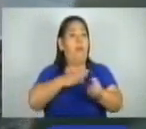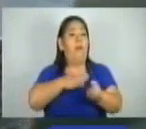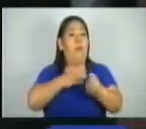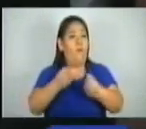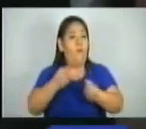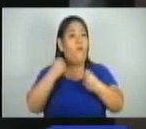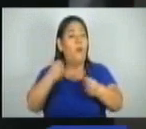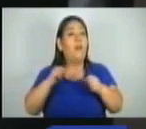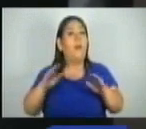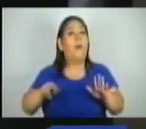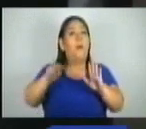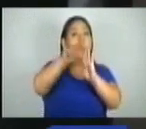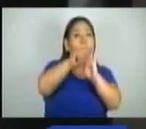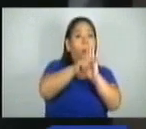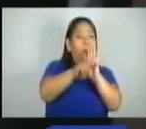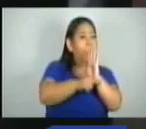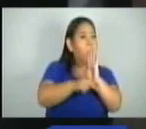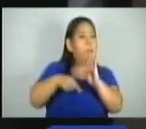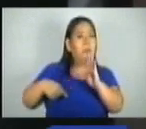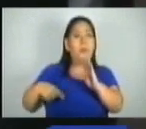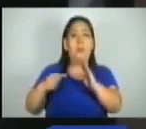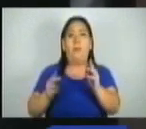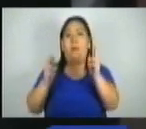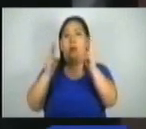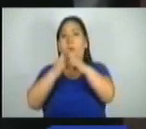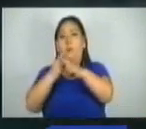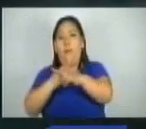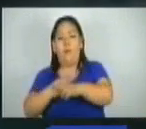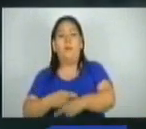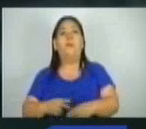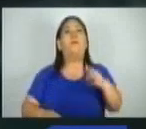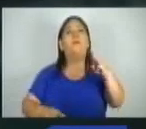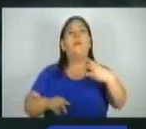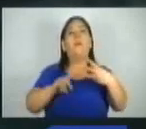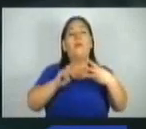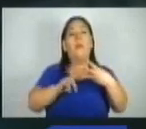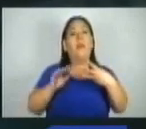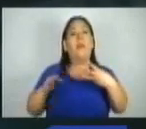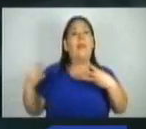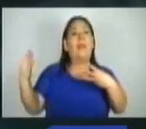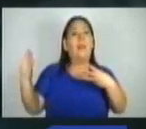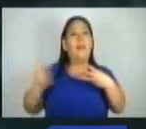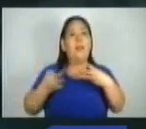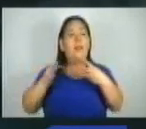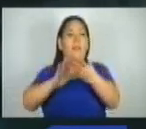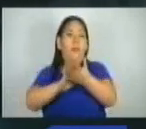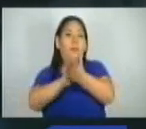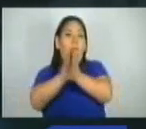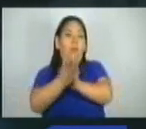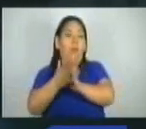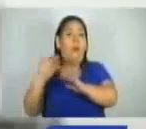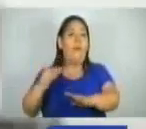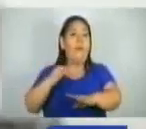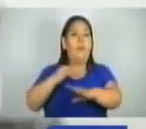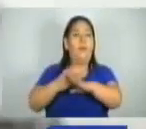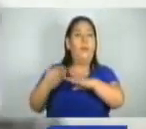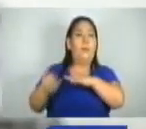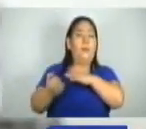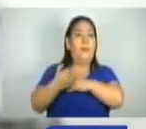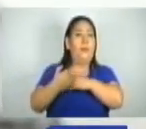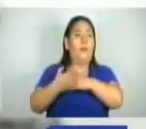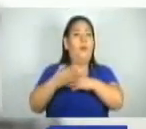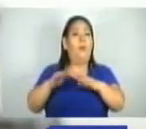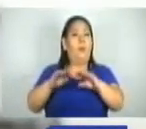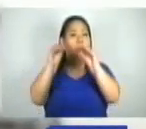de seguridad en constante evolución y En tercer lugar mejorar la resiliencia ante ciberataques desarrollando